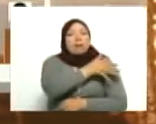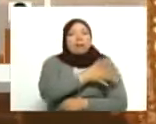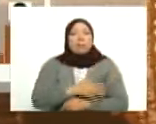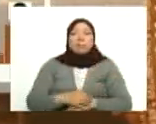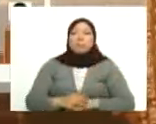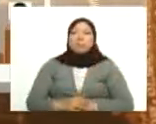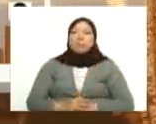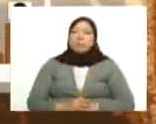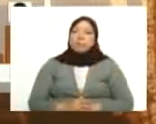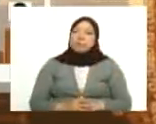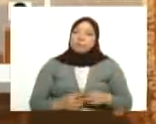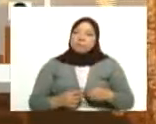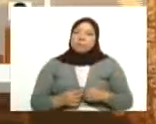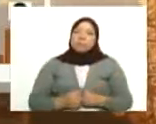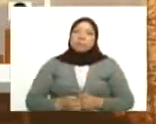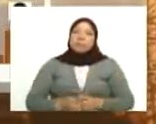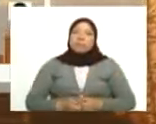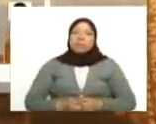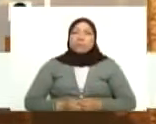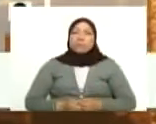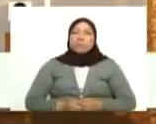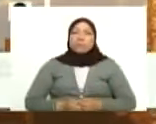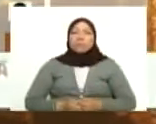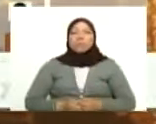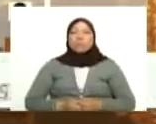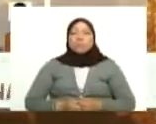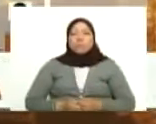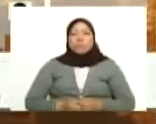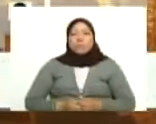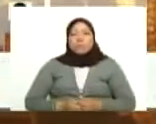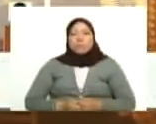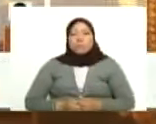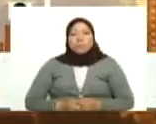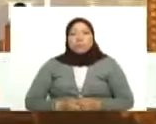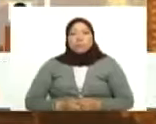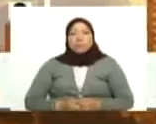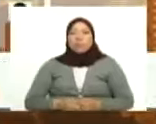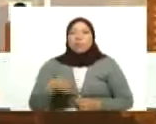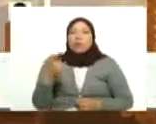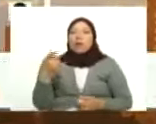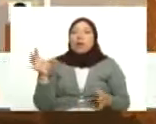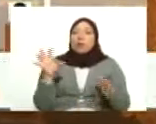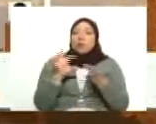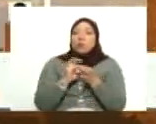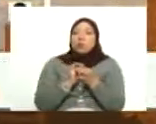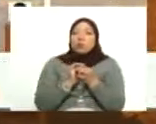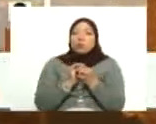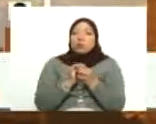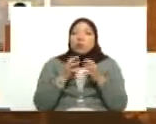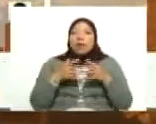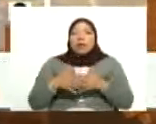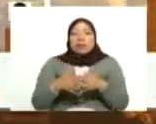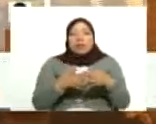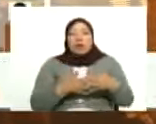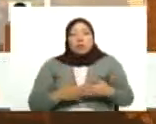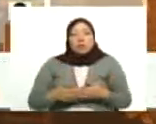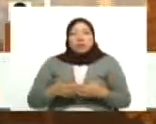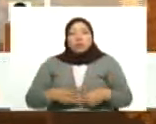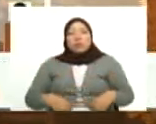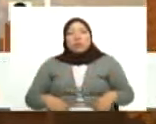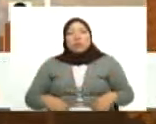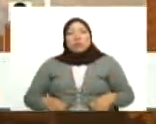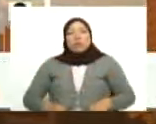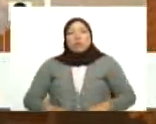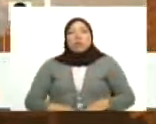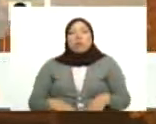es más que un despliegue del hegemón de los Estados Unidos, de Europa,